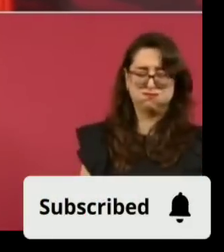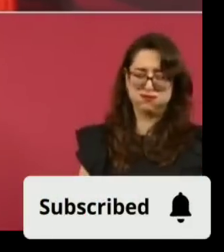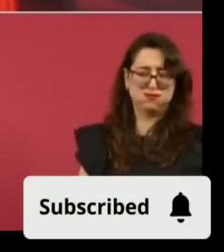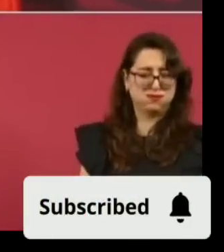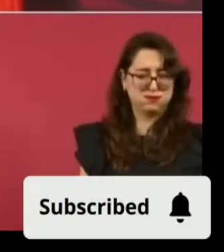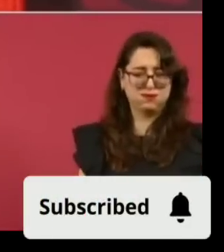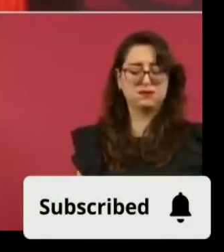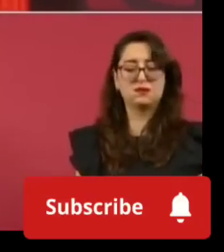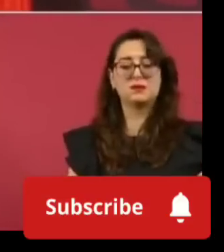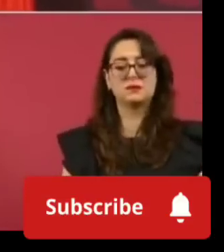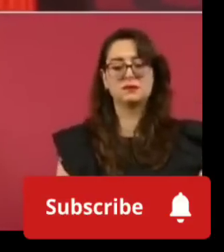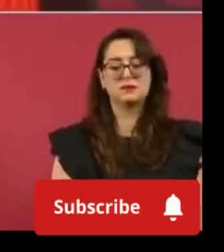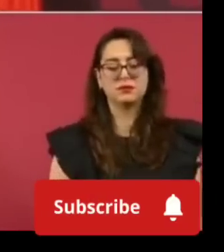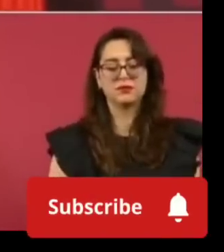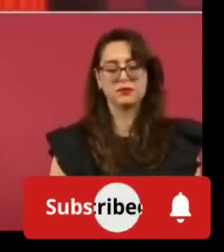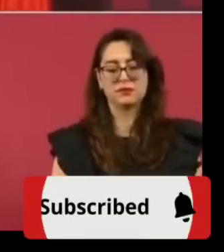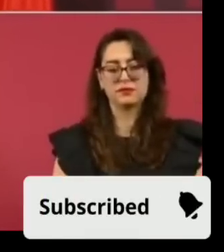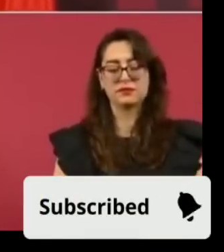mundo,